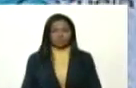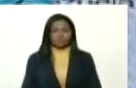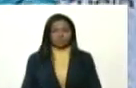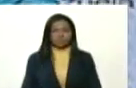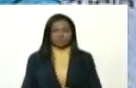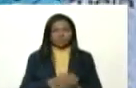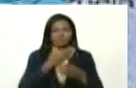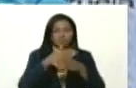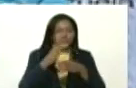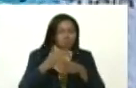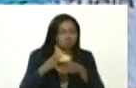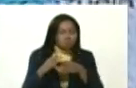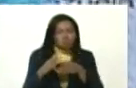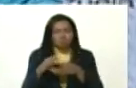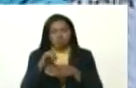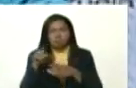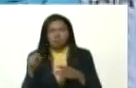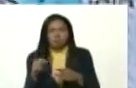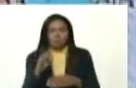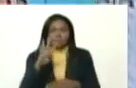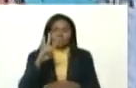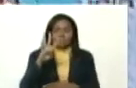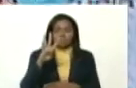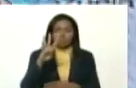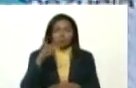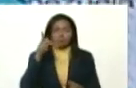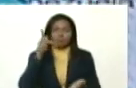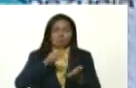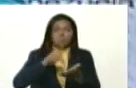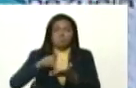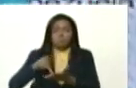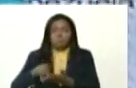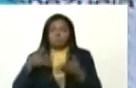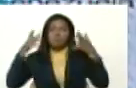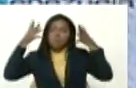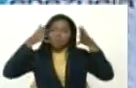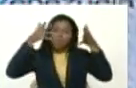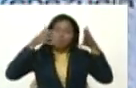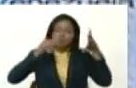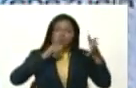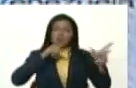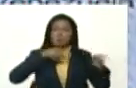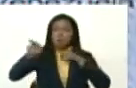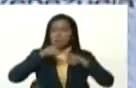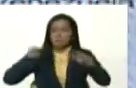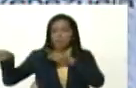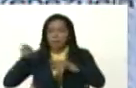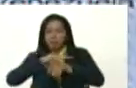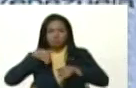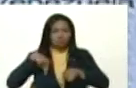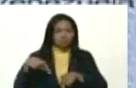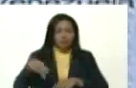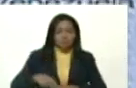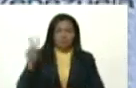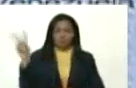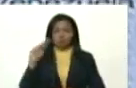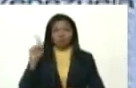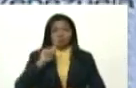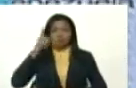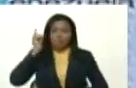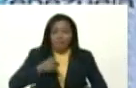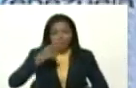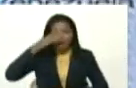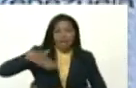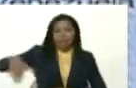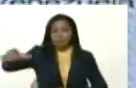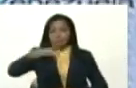no serán 4 asistentes o asesores los que manden sobre nuestra acción. Tiene que ser el